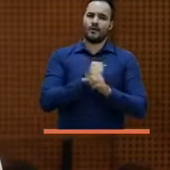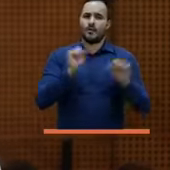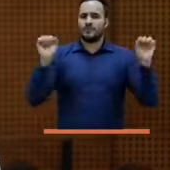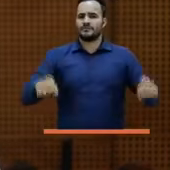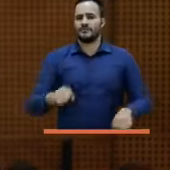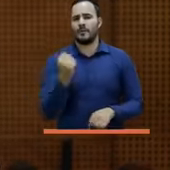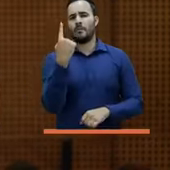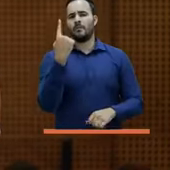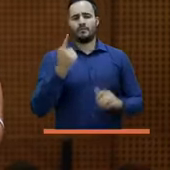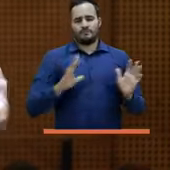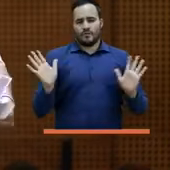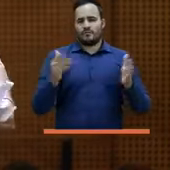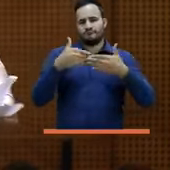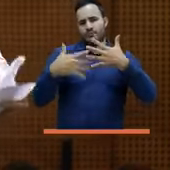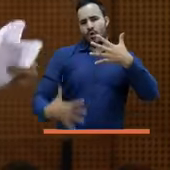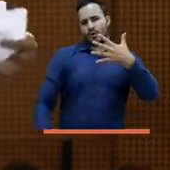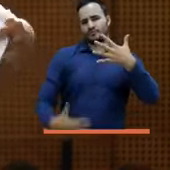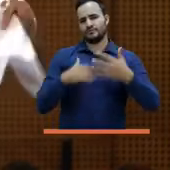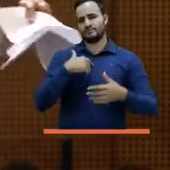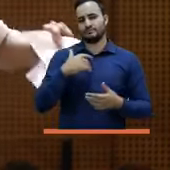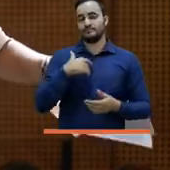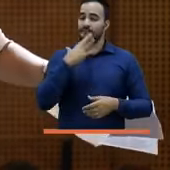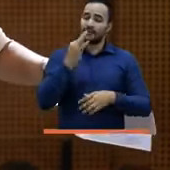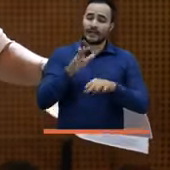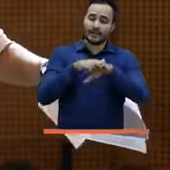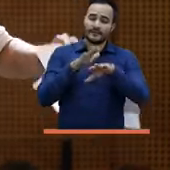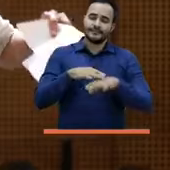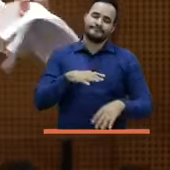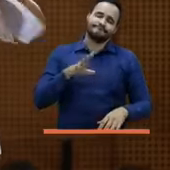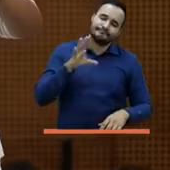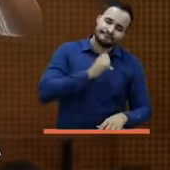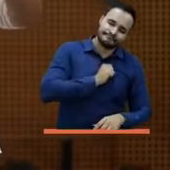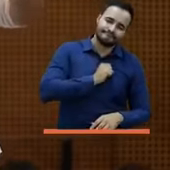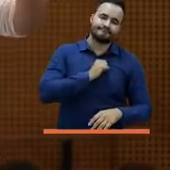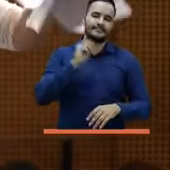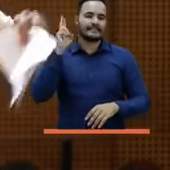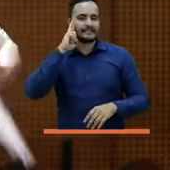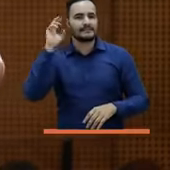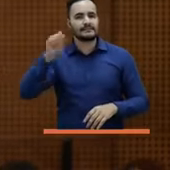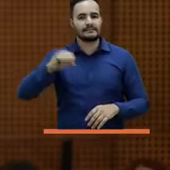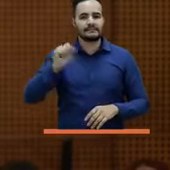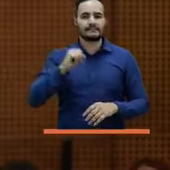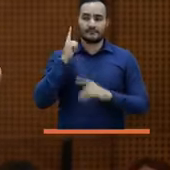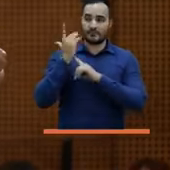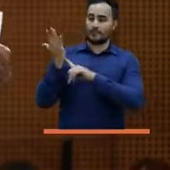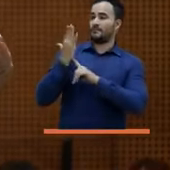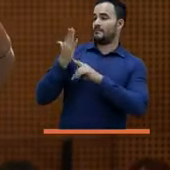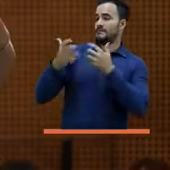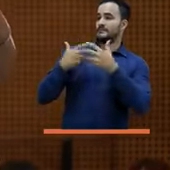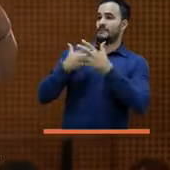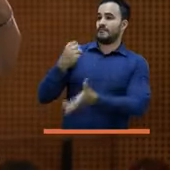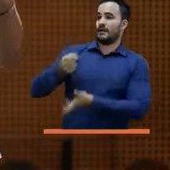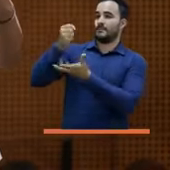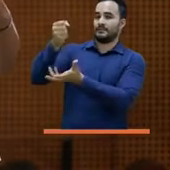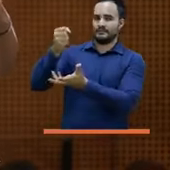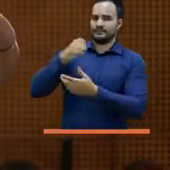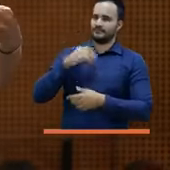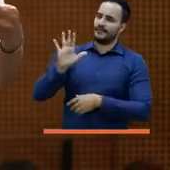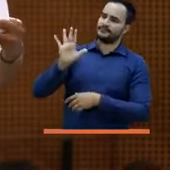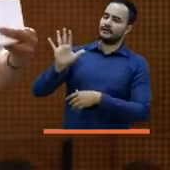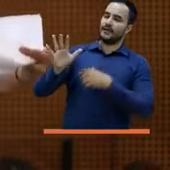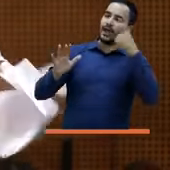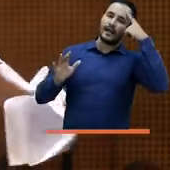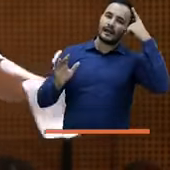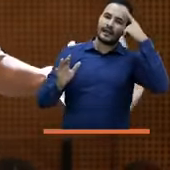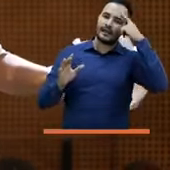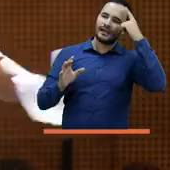podían haber más empleo pero desafortunadamente también nos han enseñado este modelo a que no no pensemos en